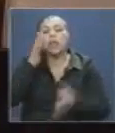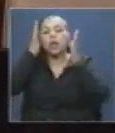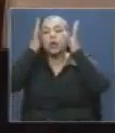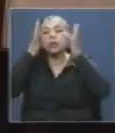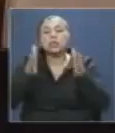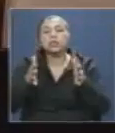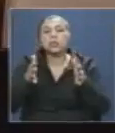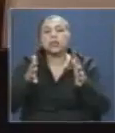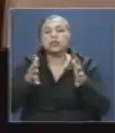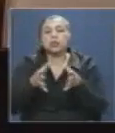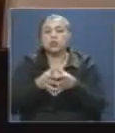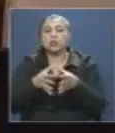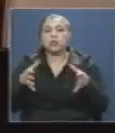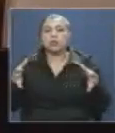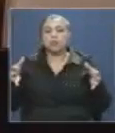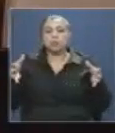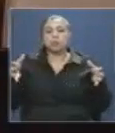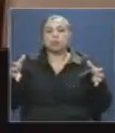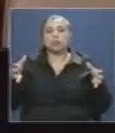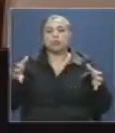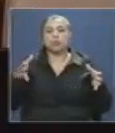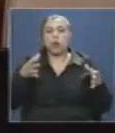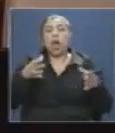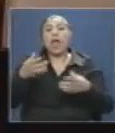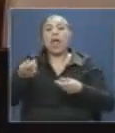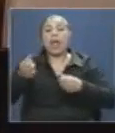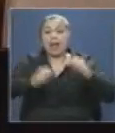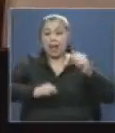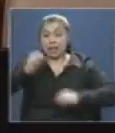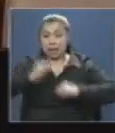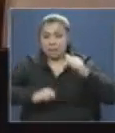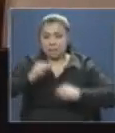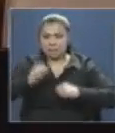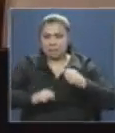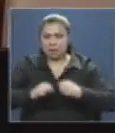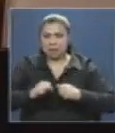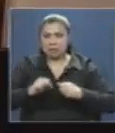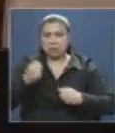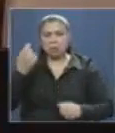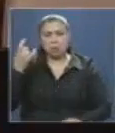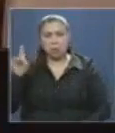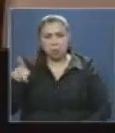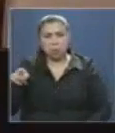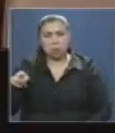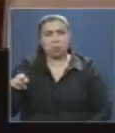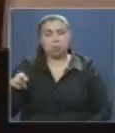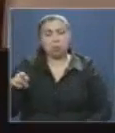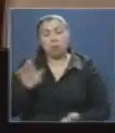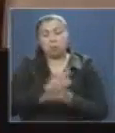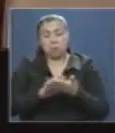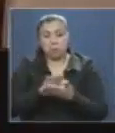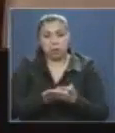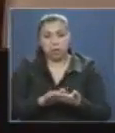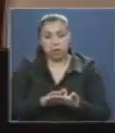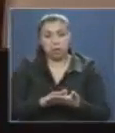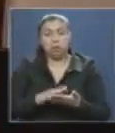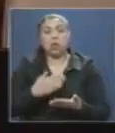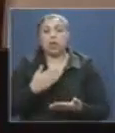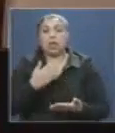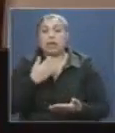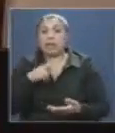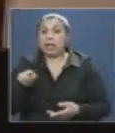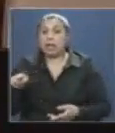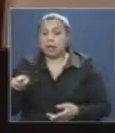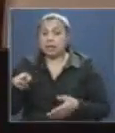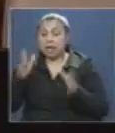concentración excesiva en determinadas empresas que pueden tener una posición monopólica, por ejemplo, y que haciendo uso